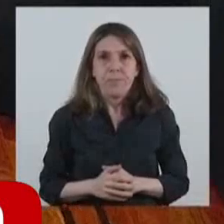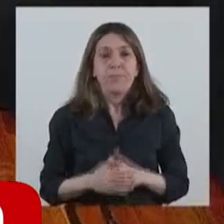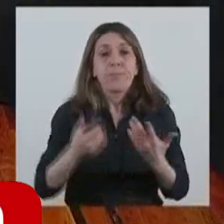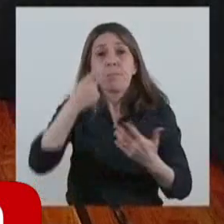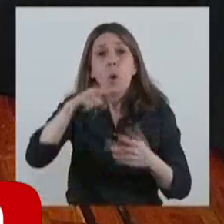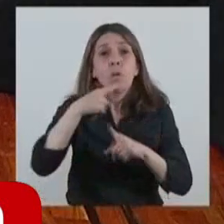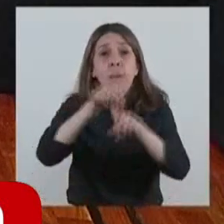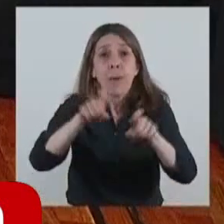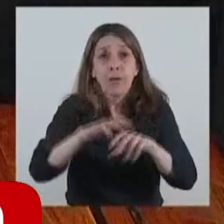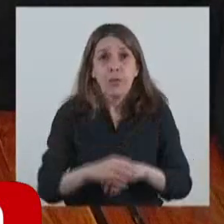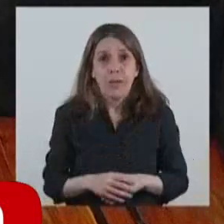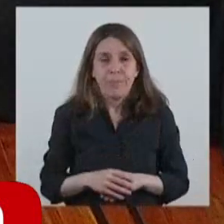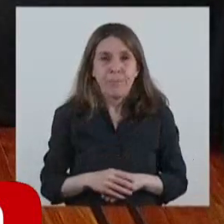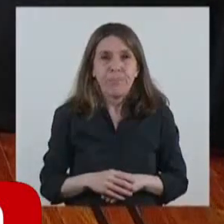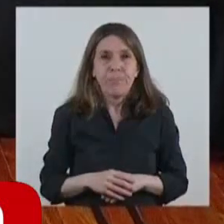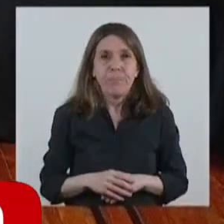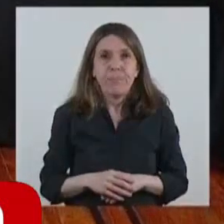Última pregunta.